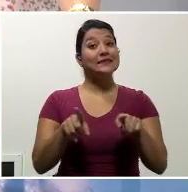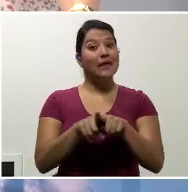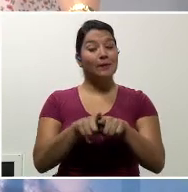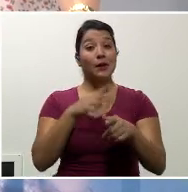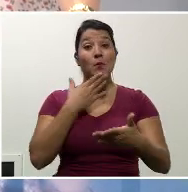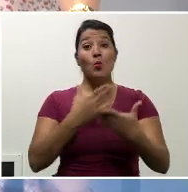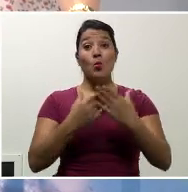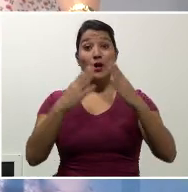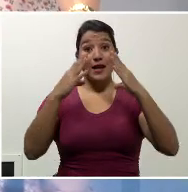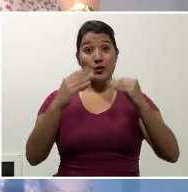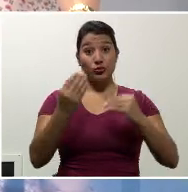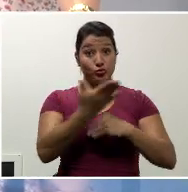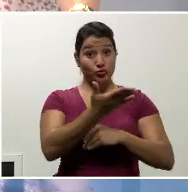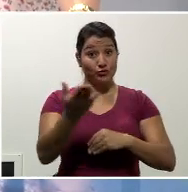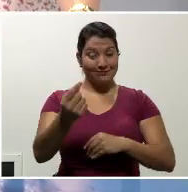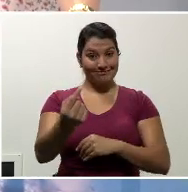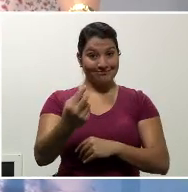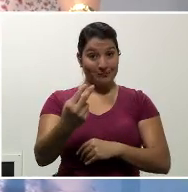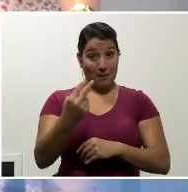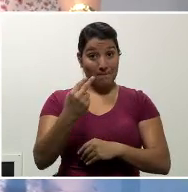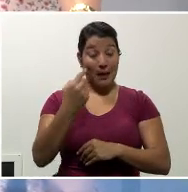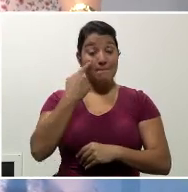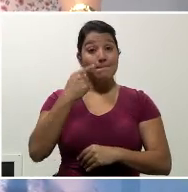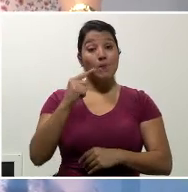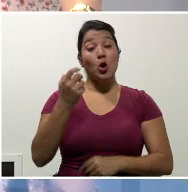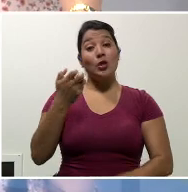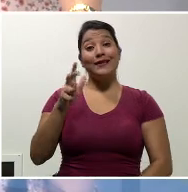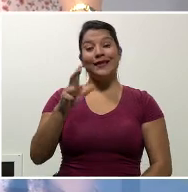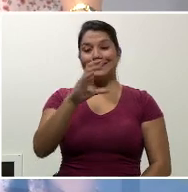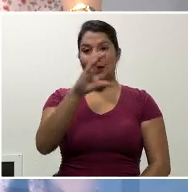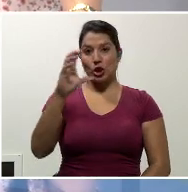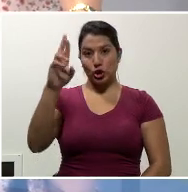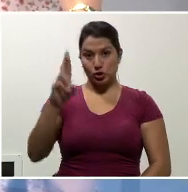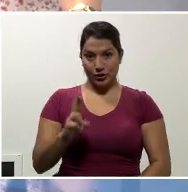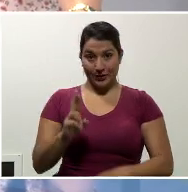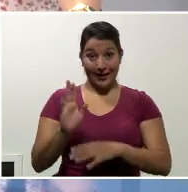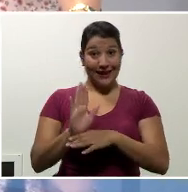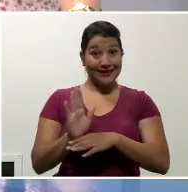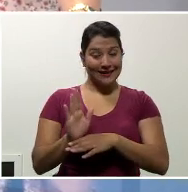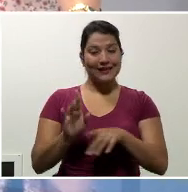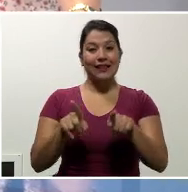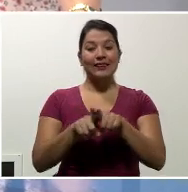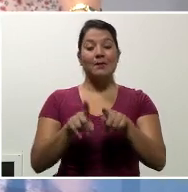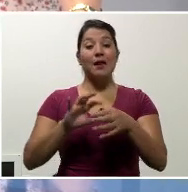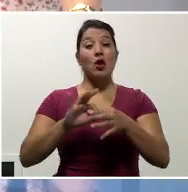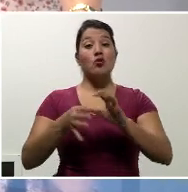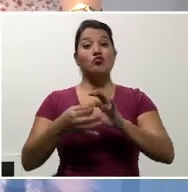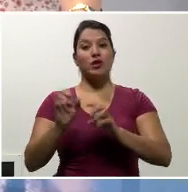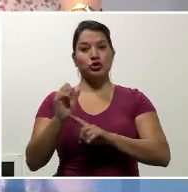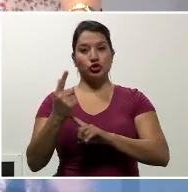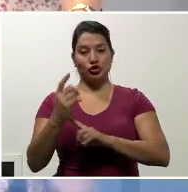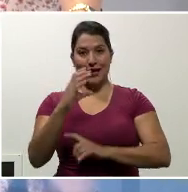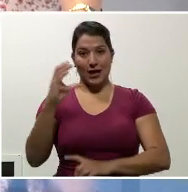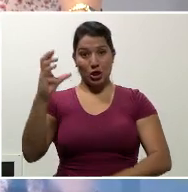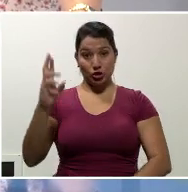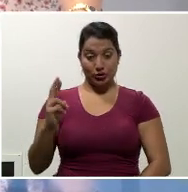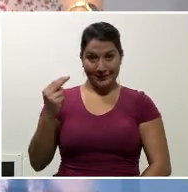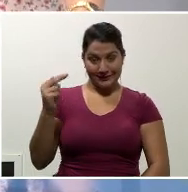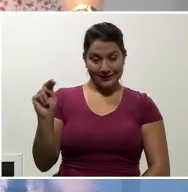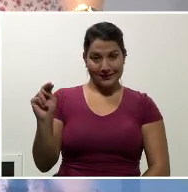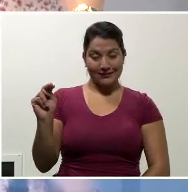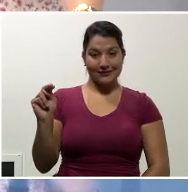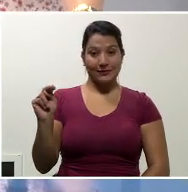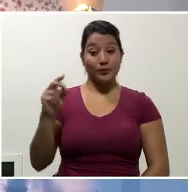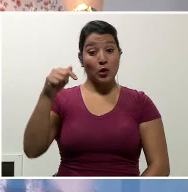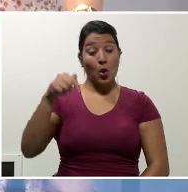También buenas noches a todos los que nos acompañan por la señal de 13 Costa Rica Televisión y por las redes sociales de Costa Rica Noticias. En la